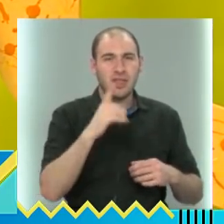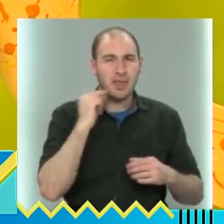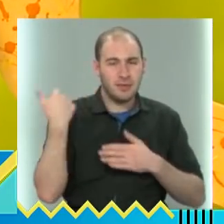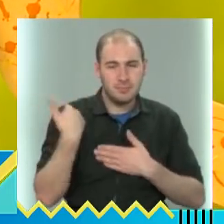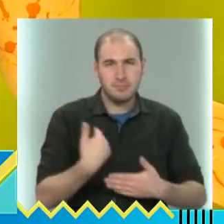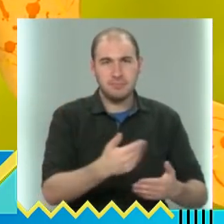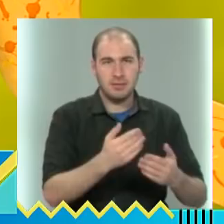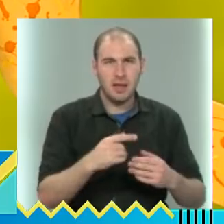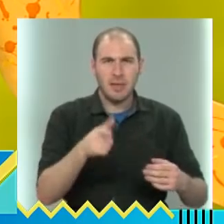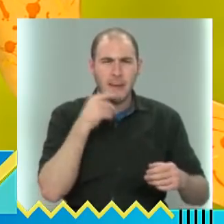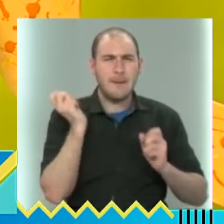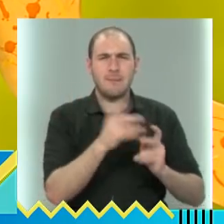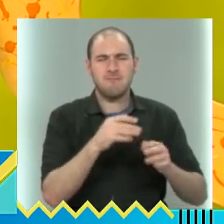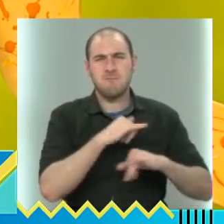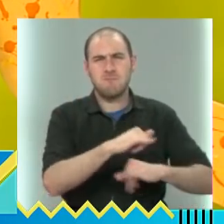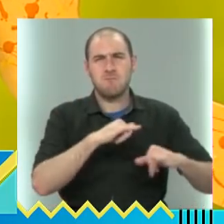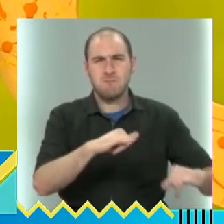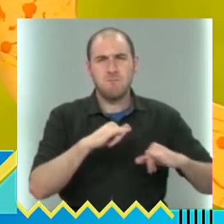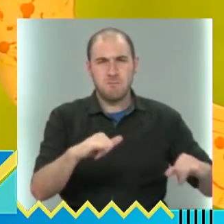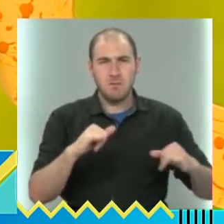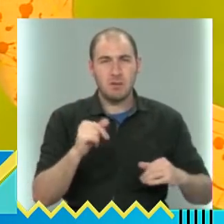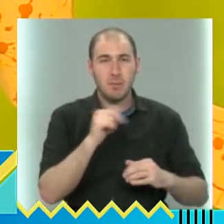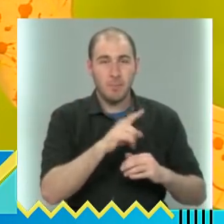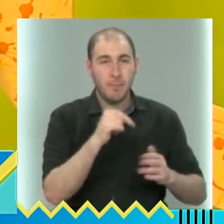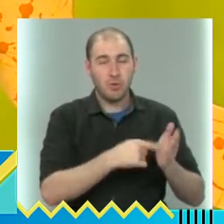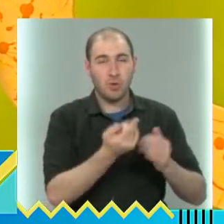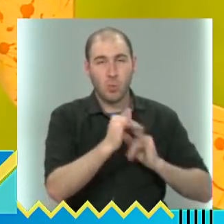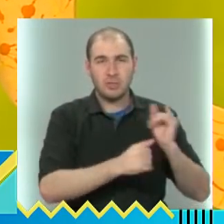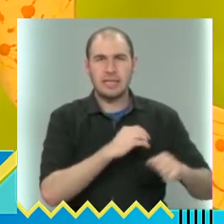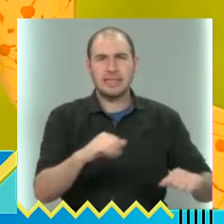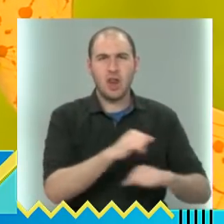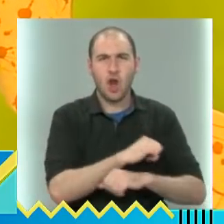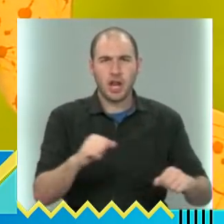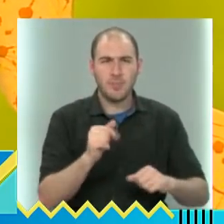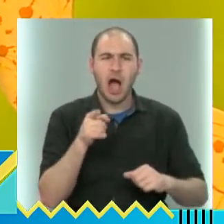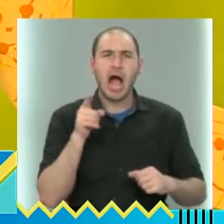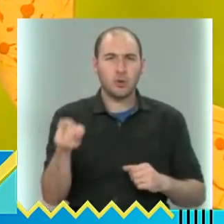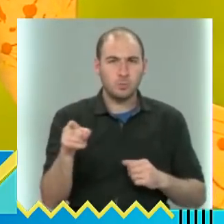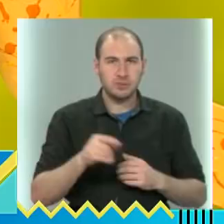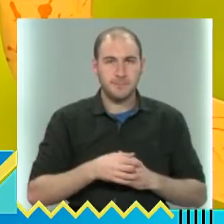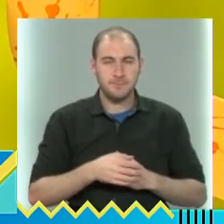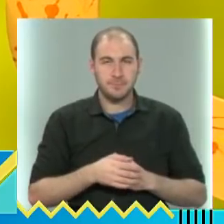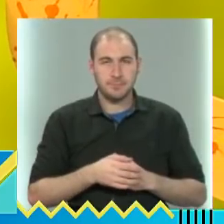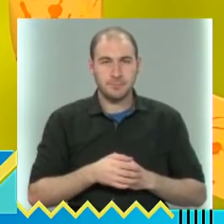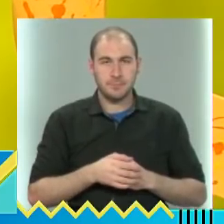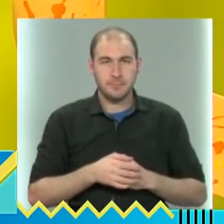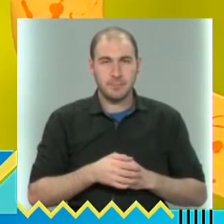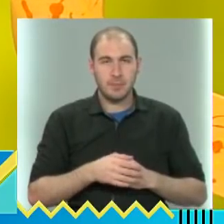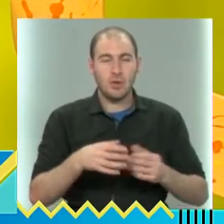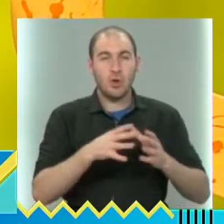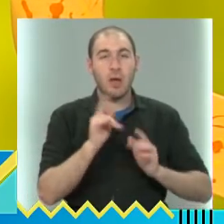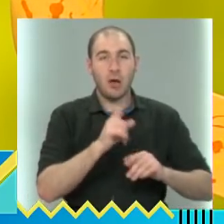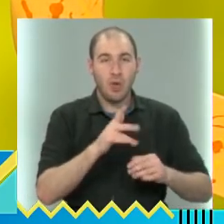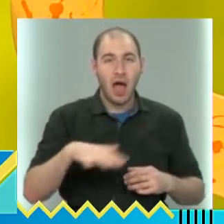días, digamos, con este bombardeo de información. Y tomo el punto que vos hablabas del terrorismo del cual se los ha acusado algunas